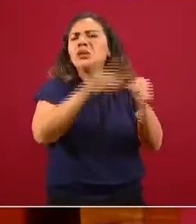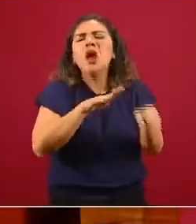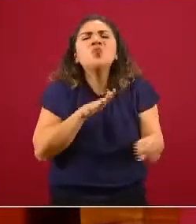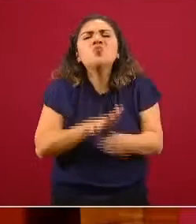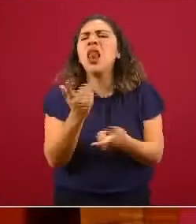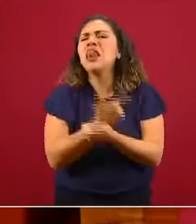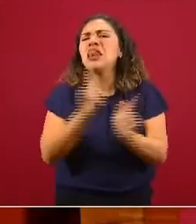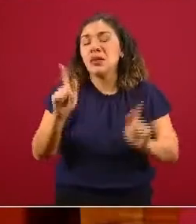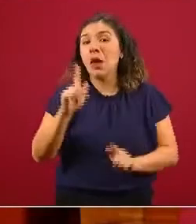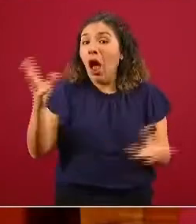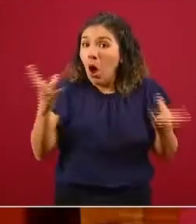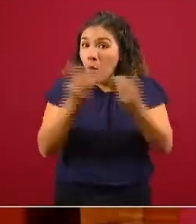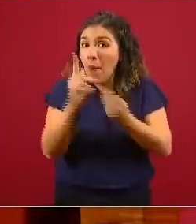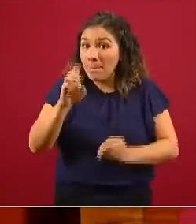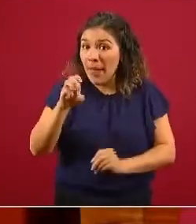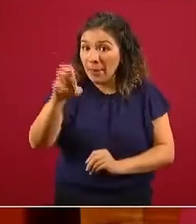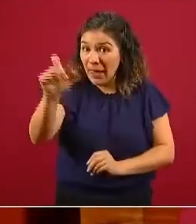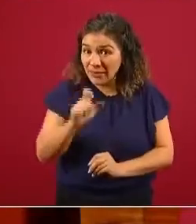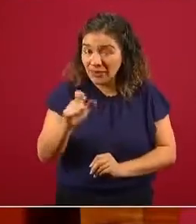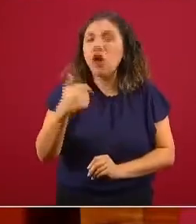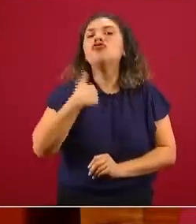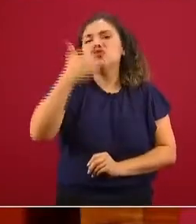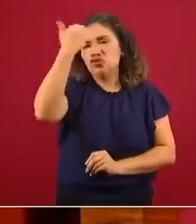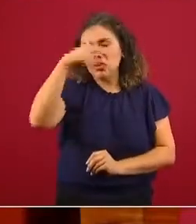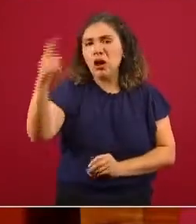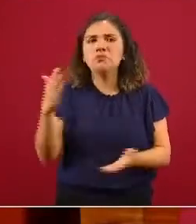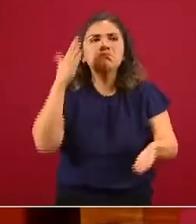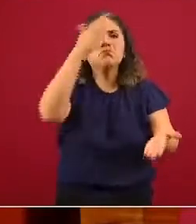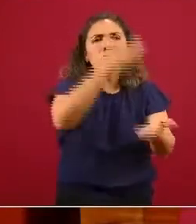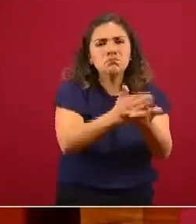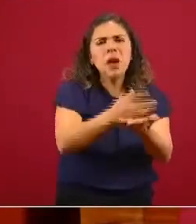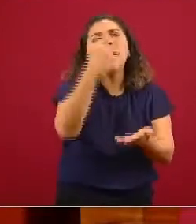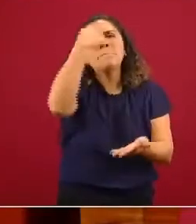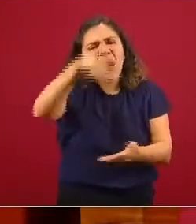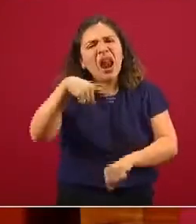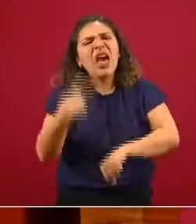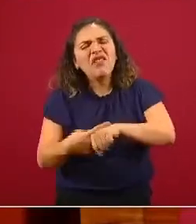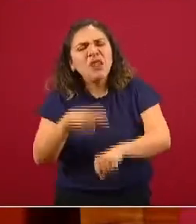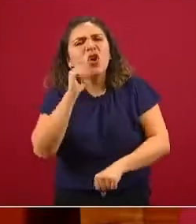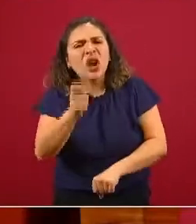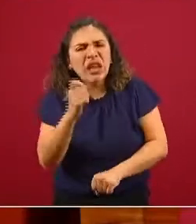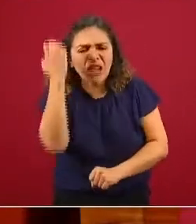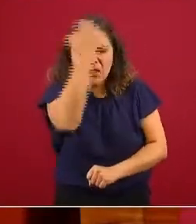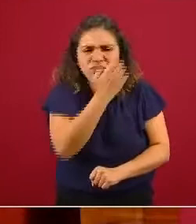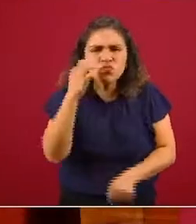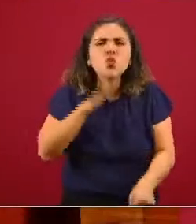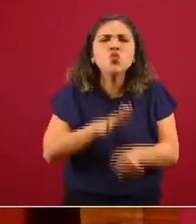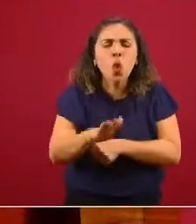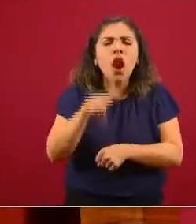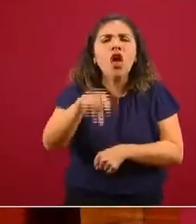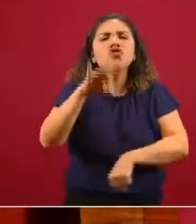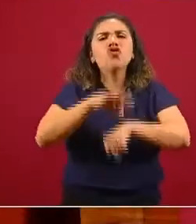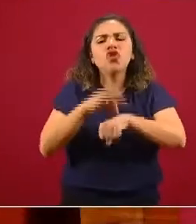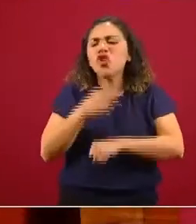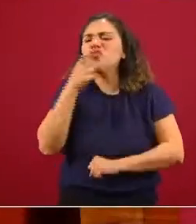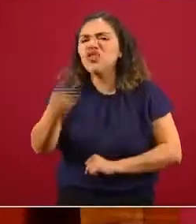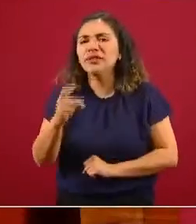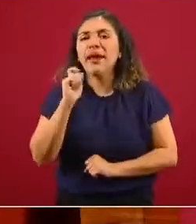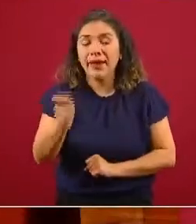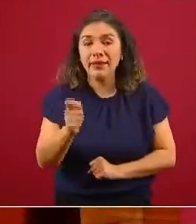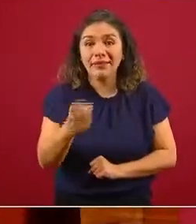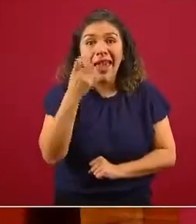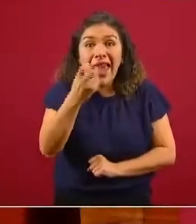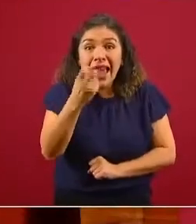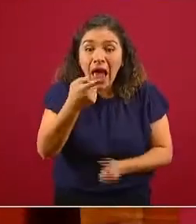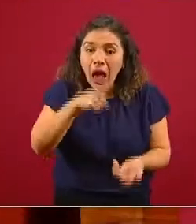gusten de Petróleos Mexicanos, sabemos qué llegó, para qué llegó, qué le hicieron y qué dijo el médico que lo trató.